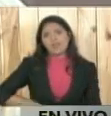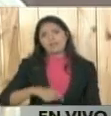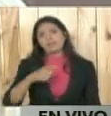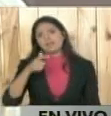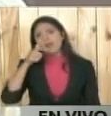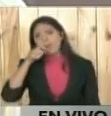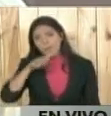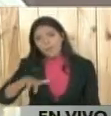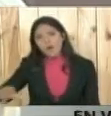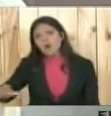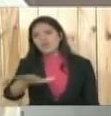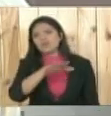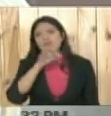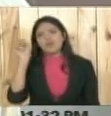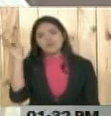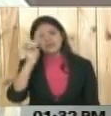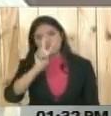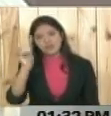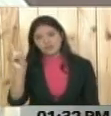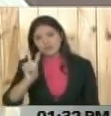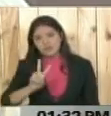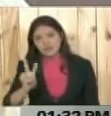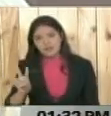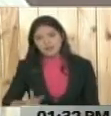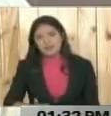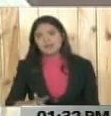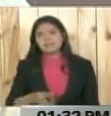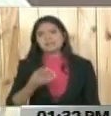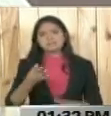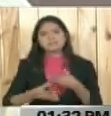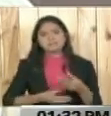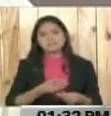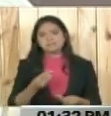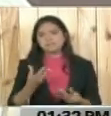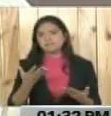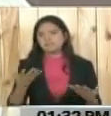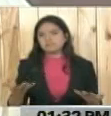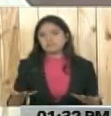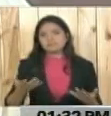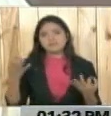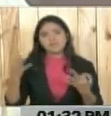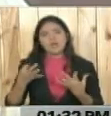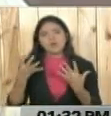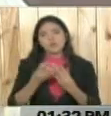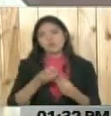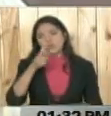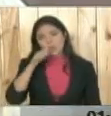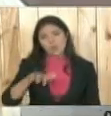con todos los hermanos del PSUV, el Partido Socialista Unido de Venezuela,